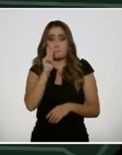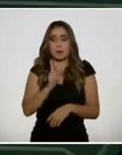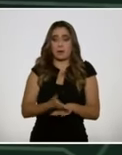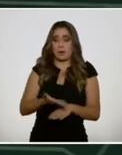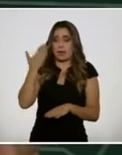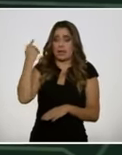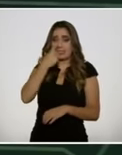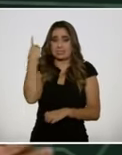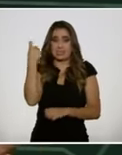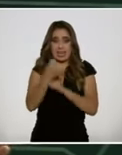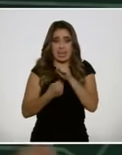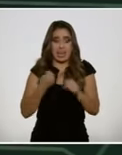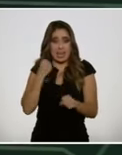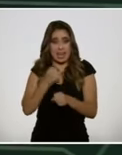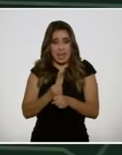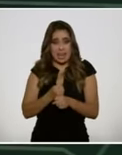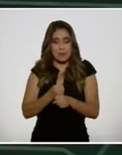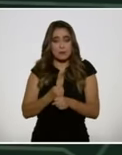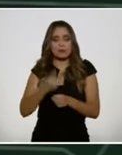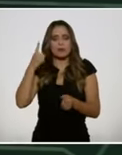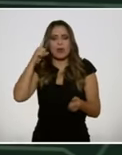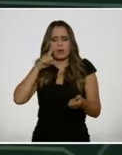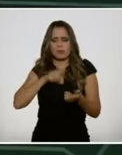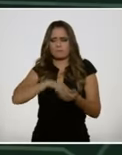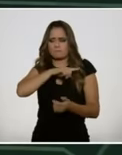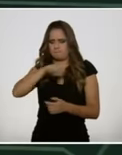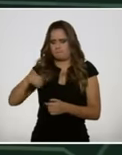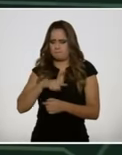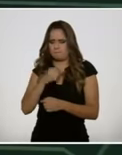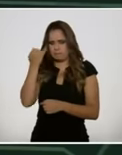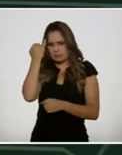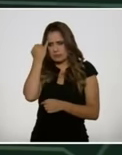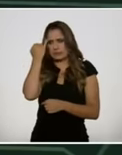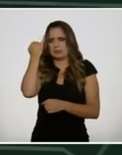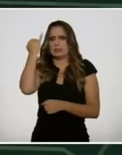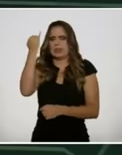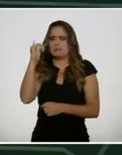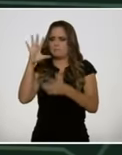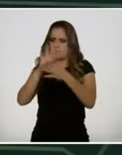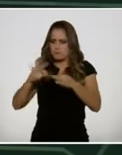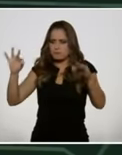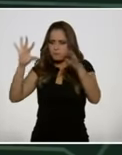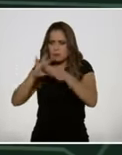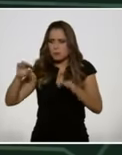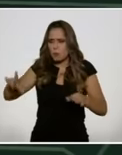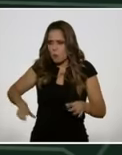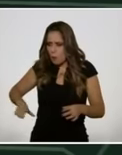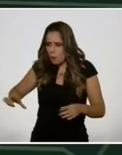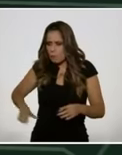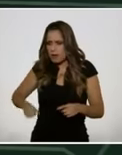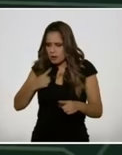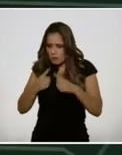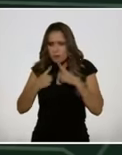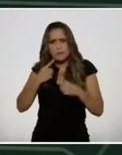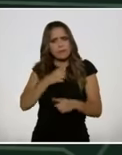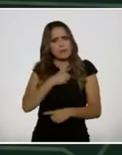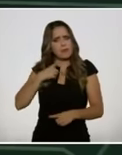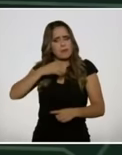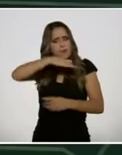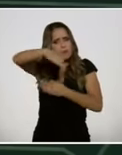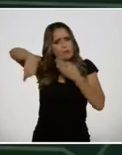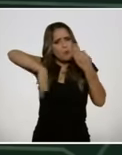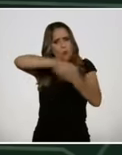100 años el concepto surgió de una educación federal para toda la nación